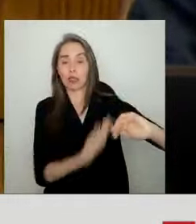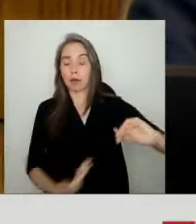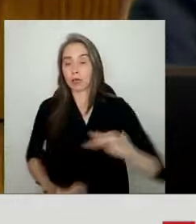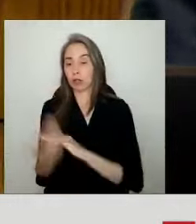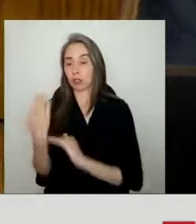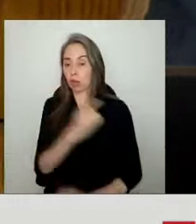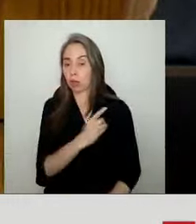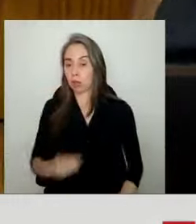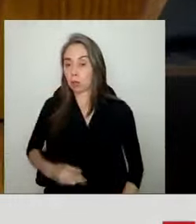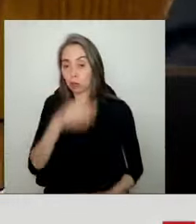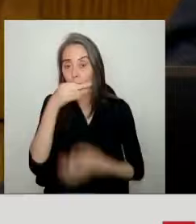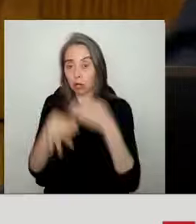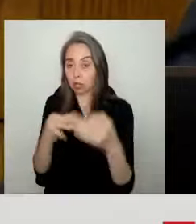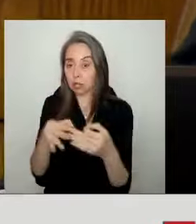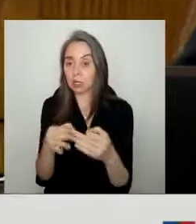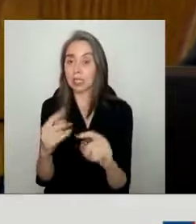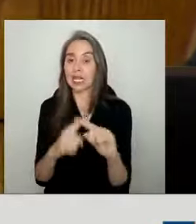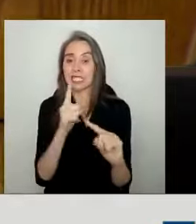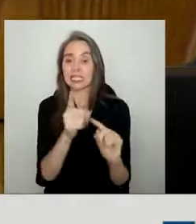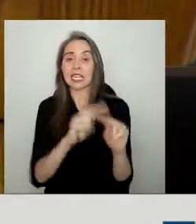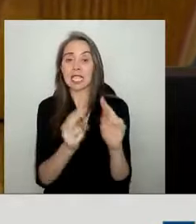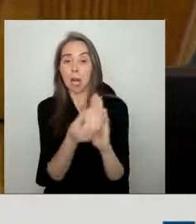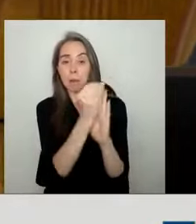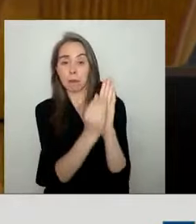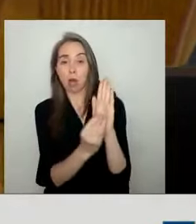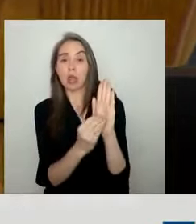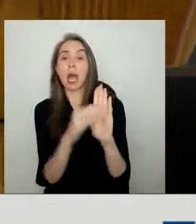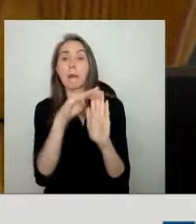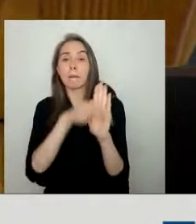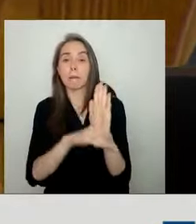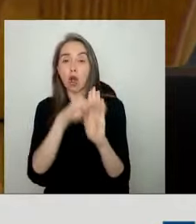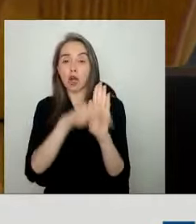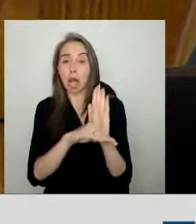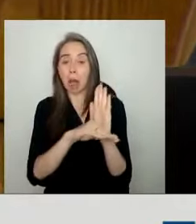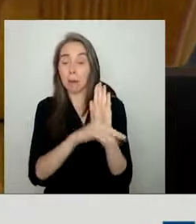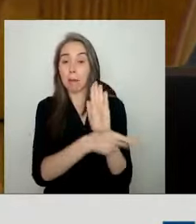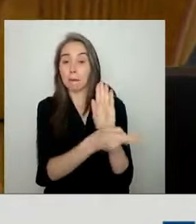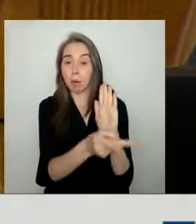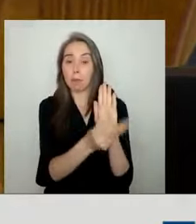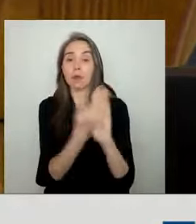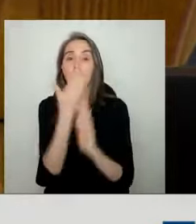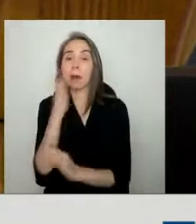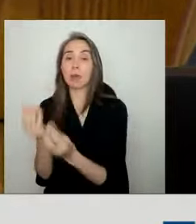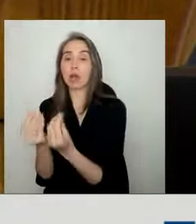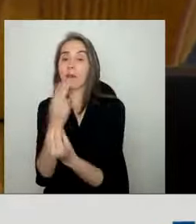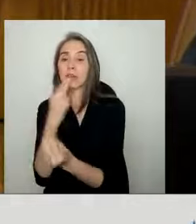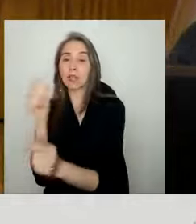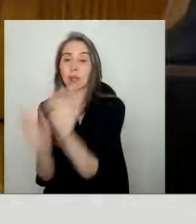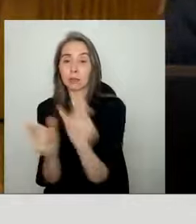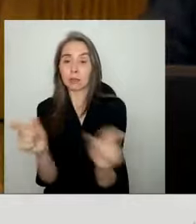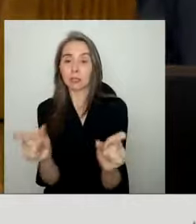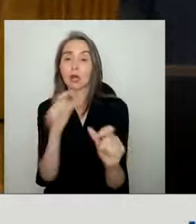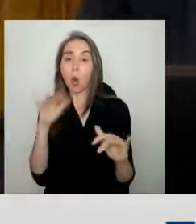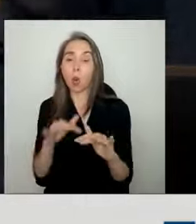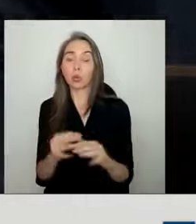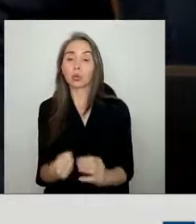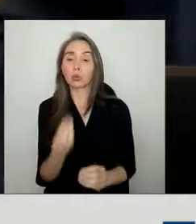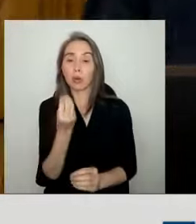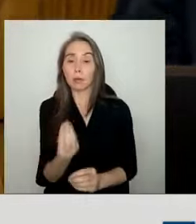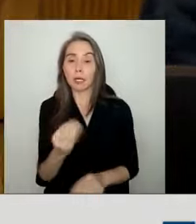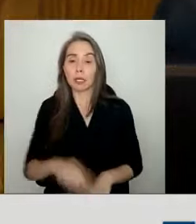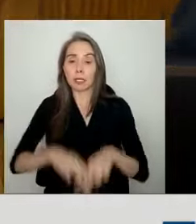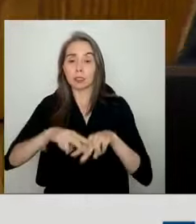diseñar programas que realmente tengan el potencial de mejorar la vida de las personas y hagan un uso eficiente de los recursos